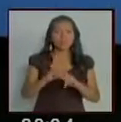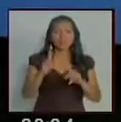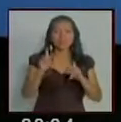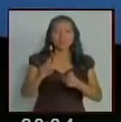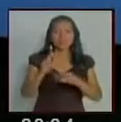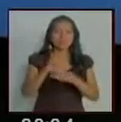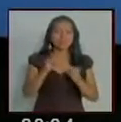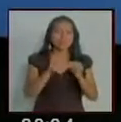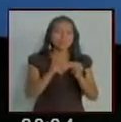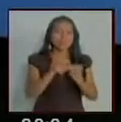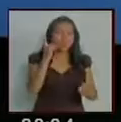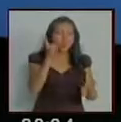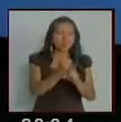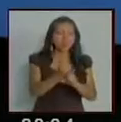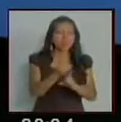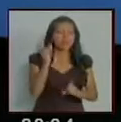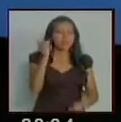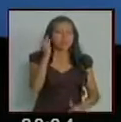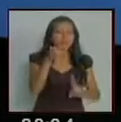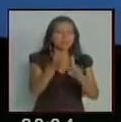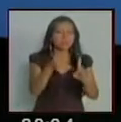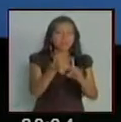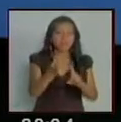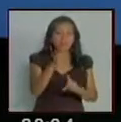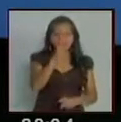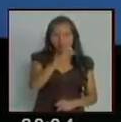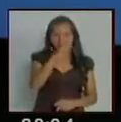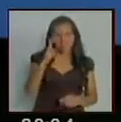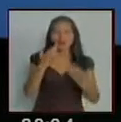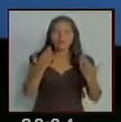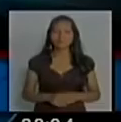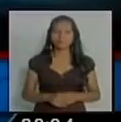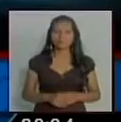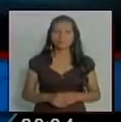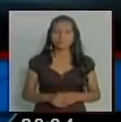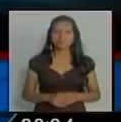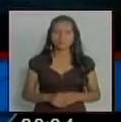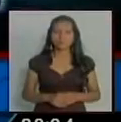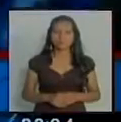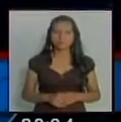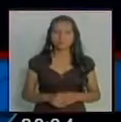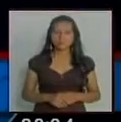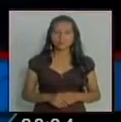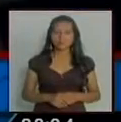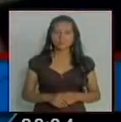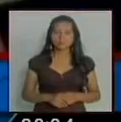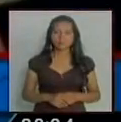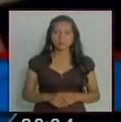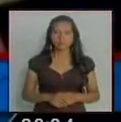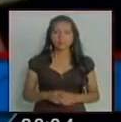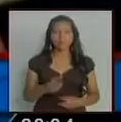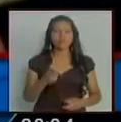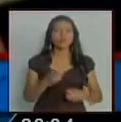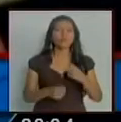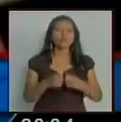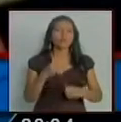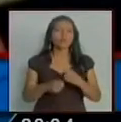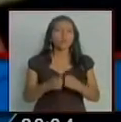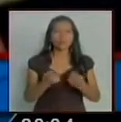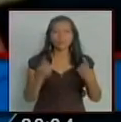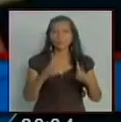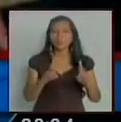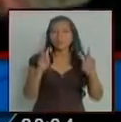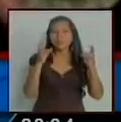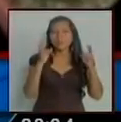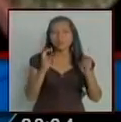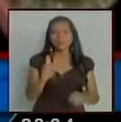manera adecuada. Sin embargo, existen tratamientos para ello. La sordera es la dificultad o la imposibilidad de usar el